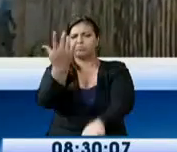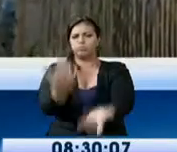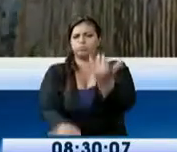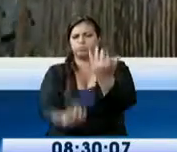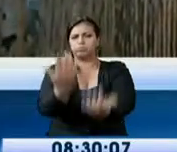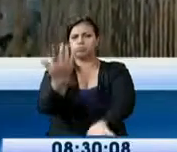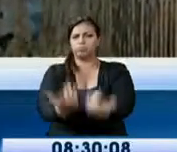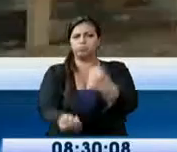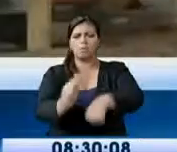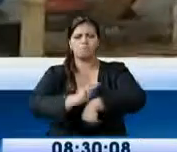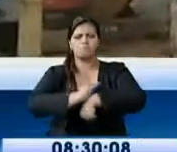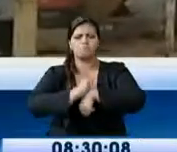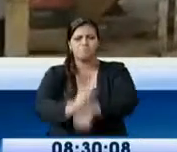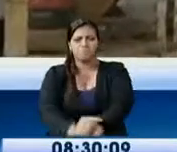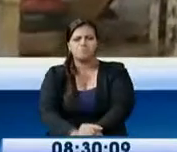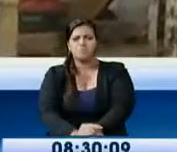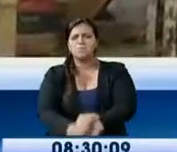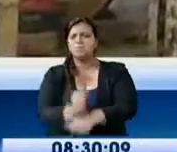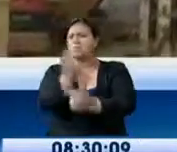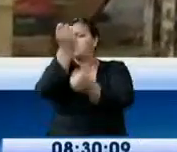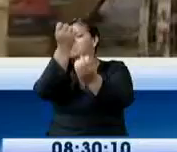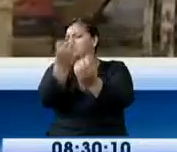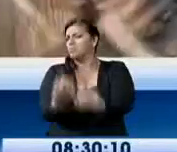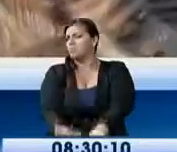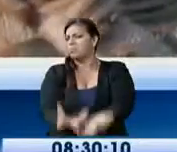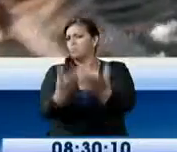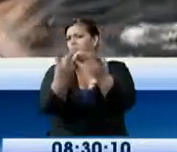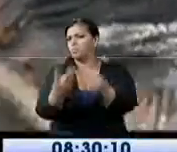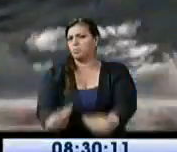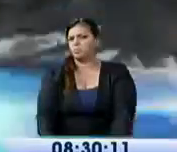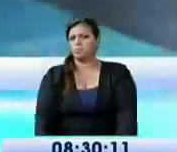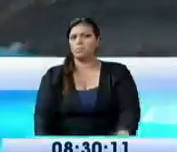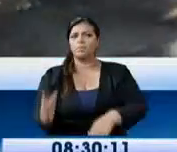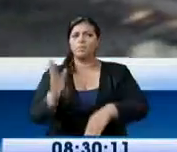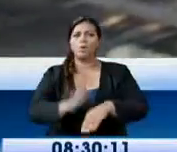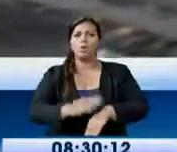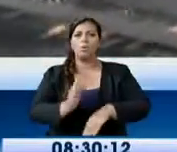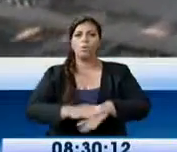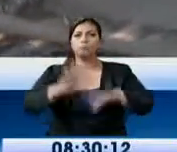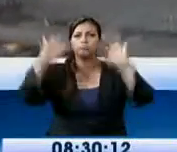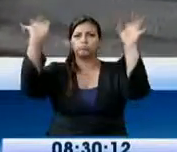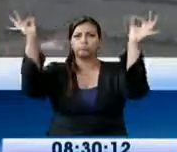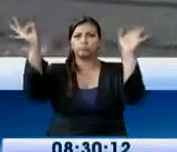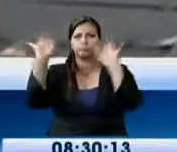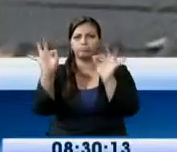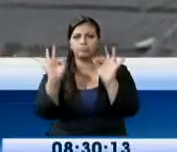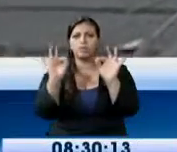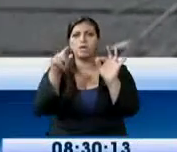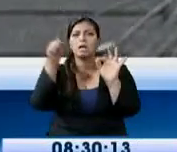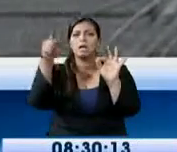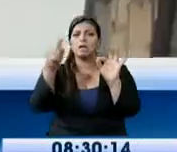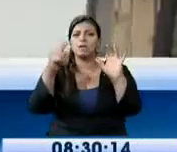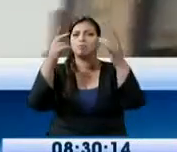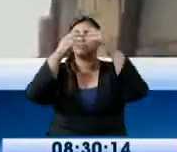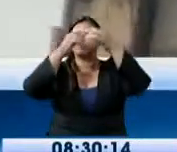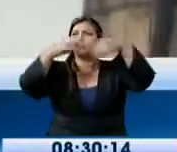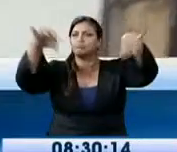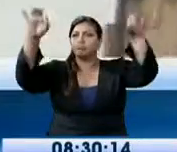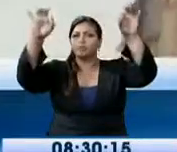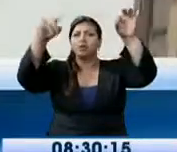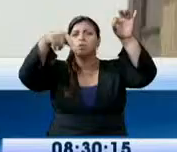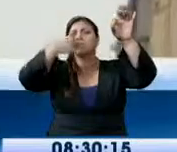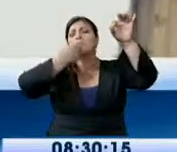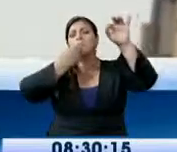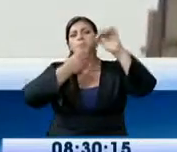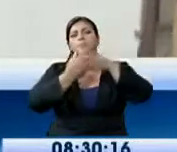sector Nueva Jerusalén, en el cantón Santa Elena. Un cortocircuito habría sido la causa para que se produzca el flagelo. Una persona que